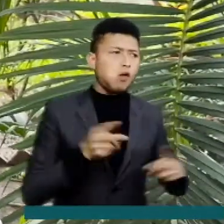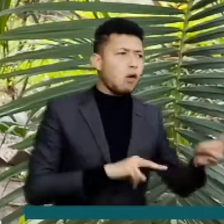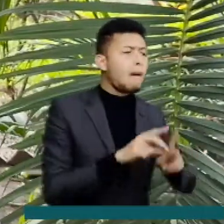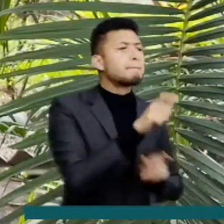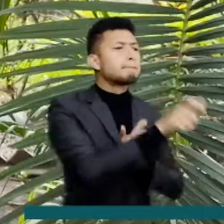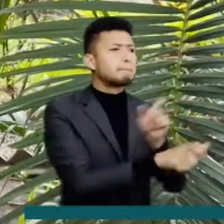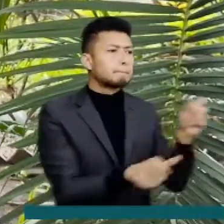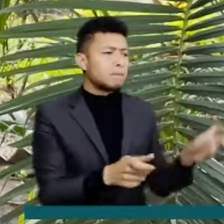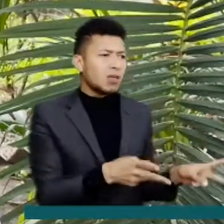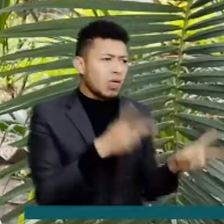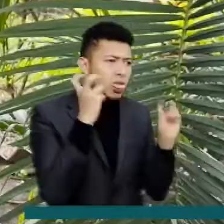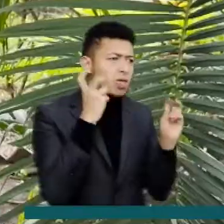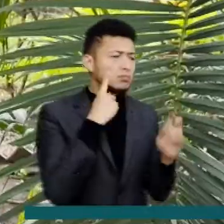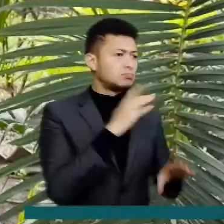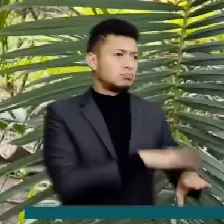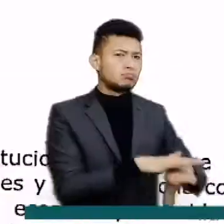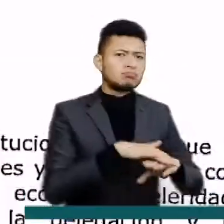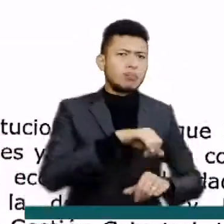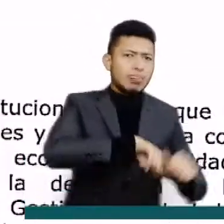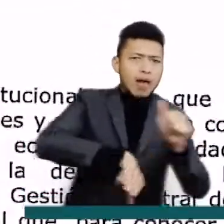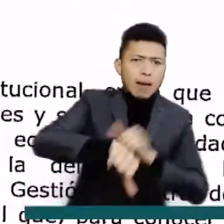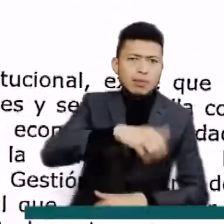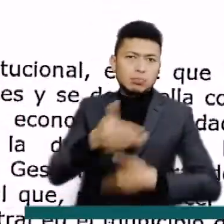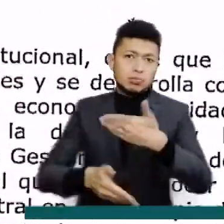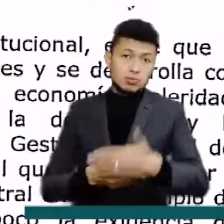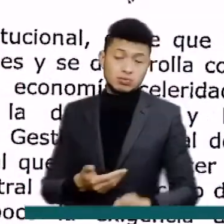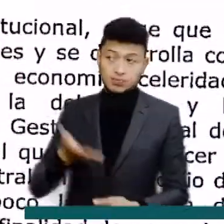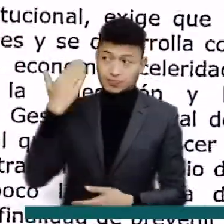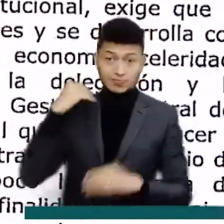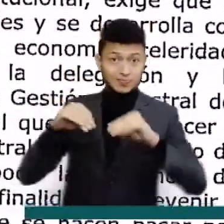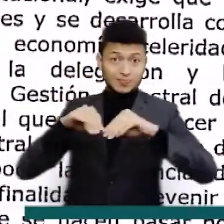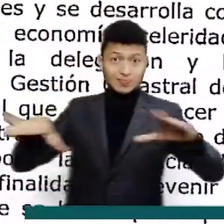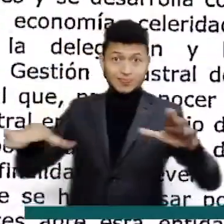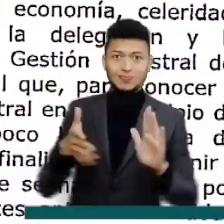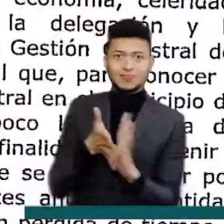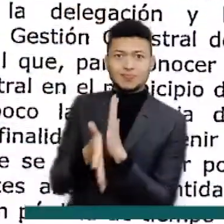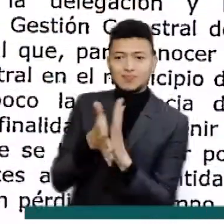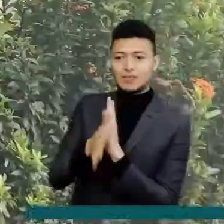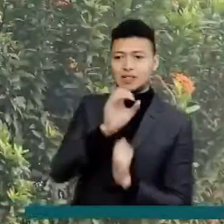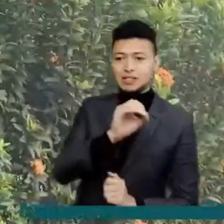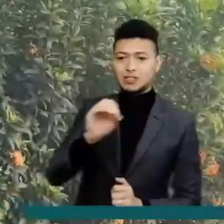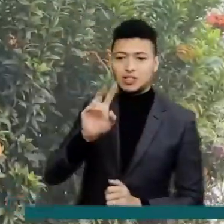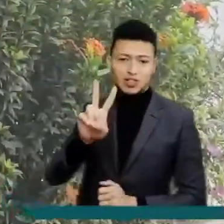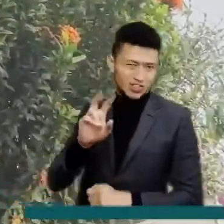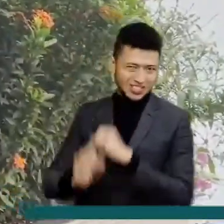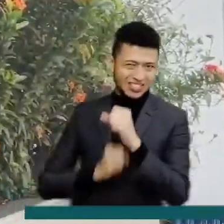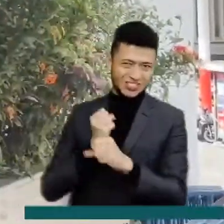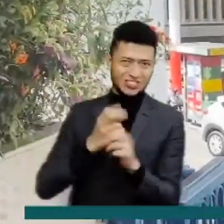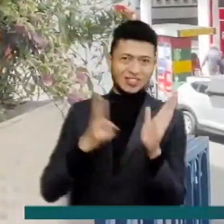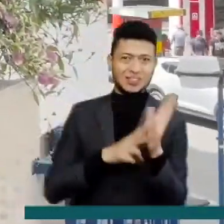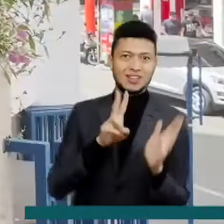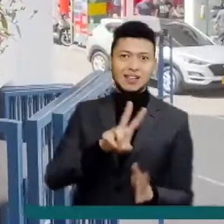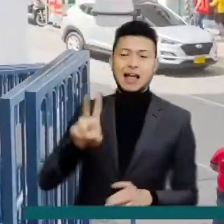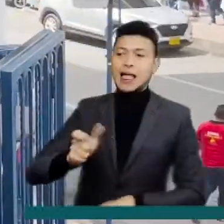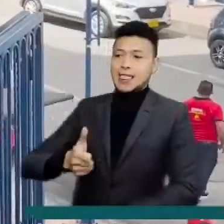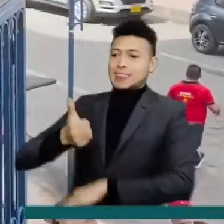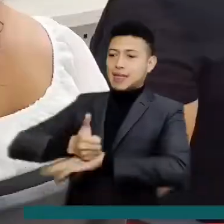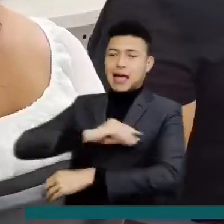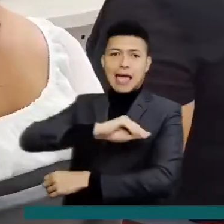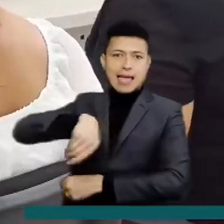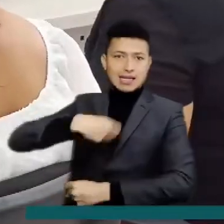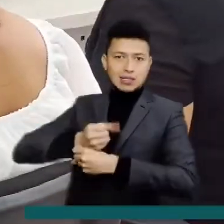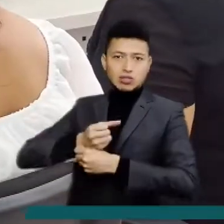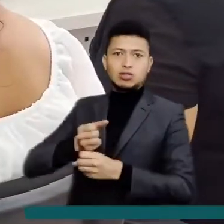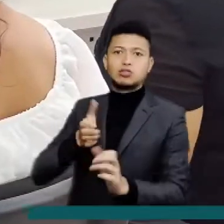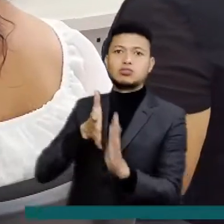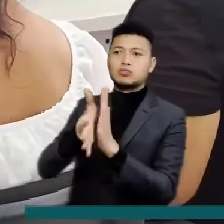a las personas con trámites de catastro. A través de la circular informativa 002 del 2022, la Dirección de Gestión Catastral